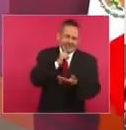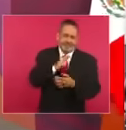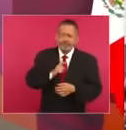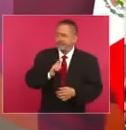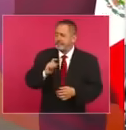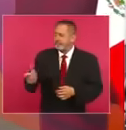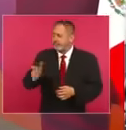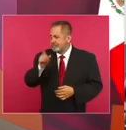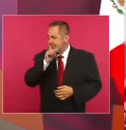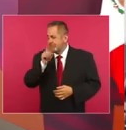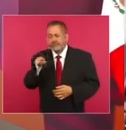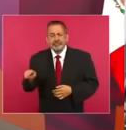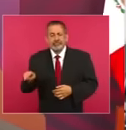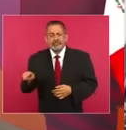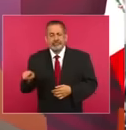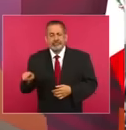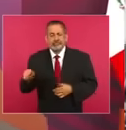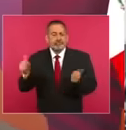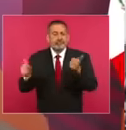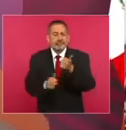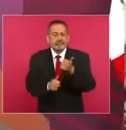comprados,